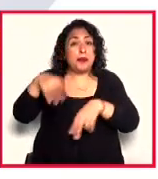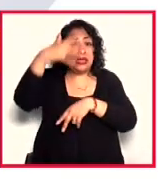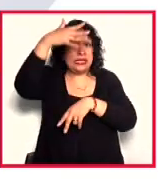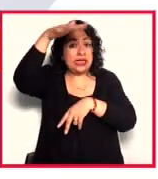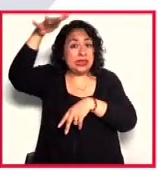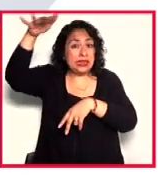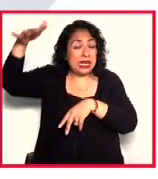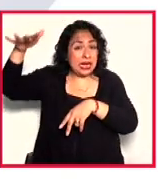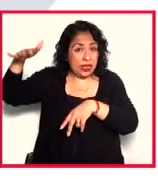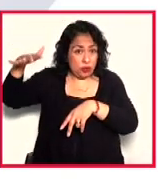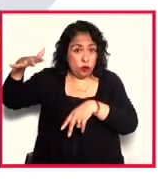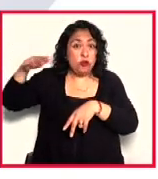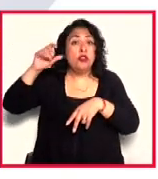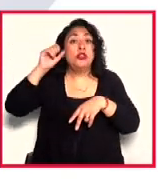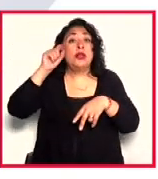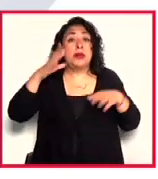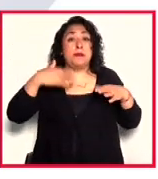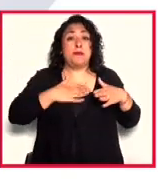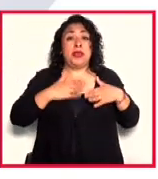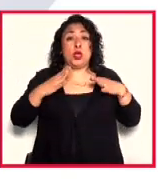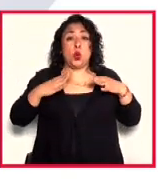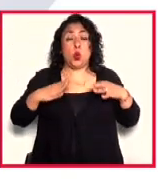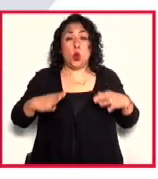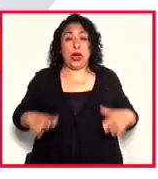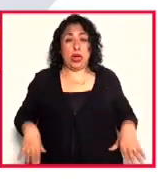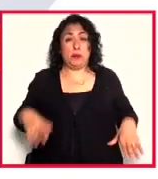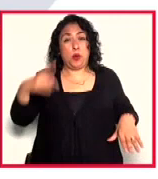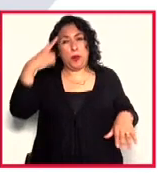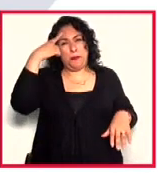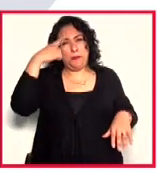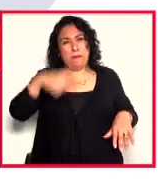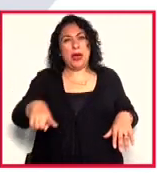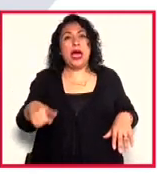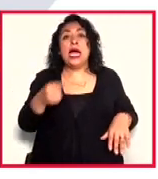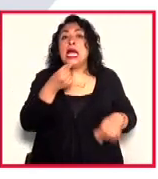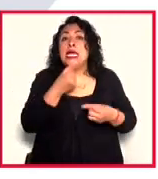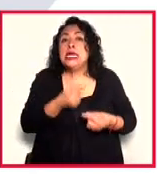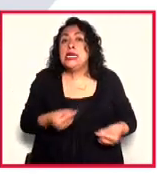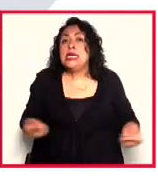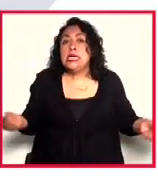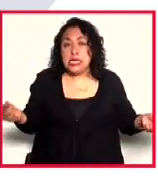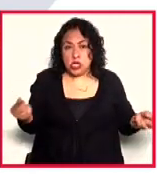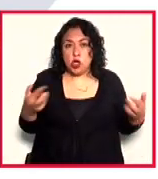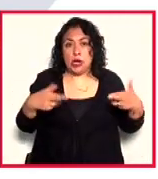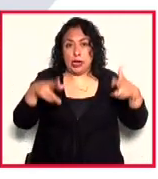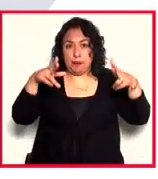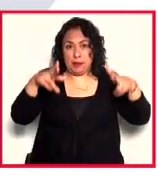y usamos nuestros cuerpos actorales para poder representar a los niños. Entonces, es el